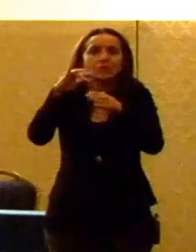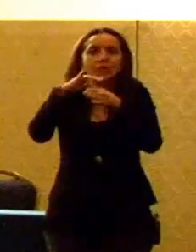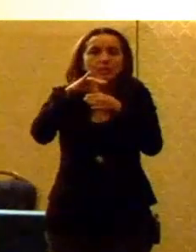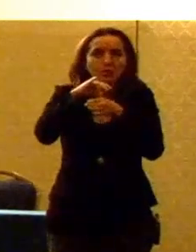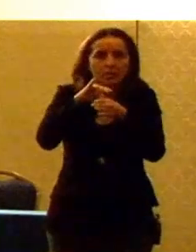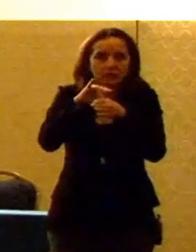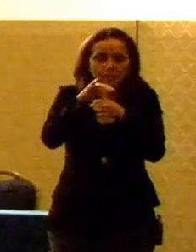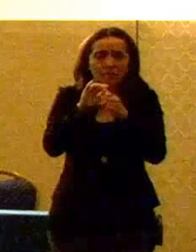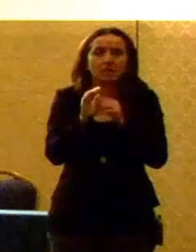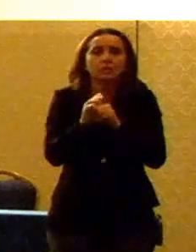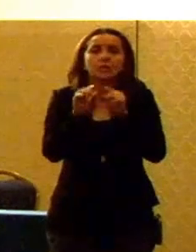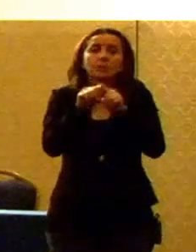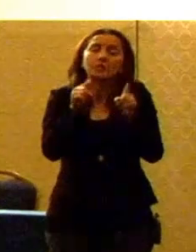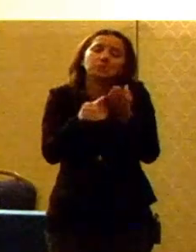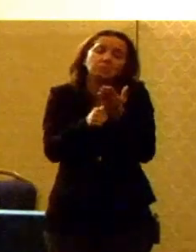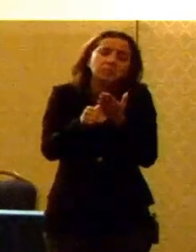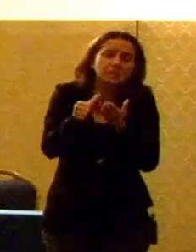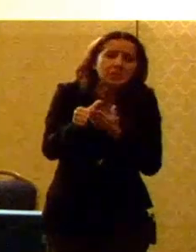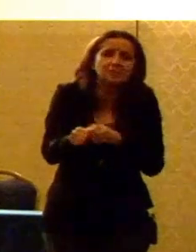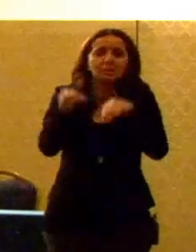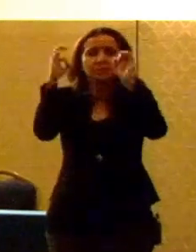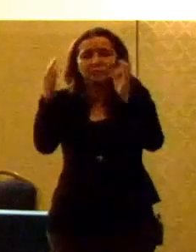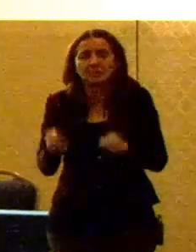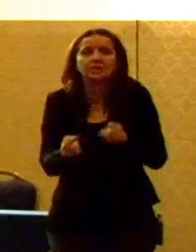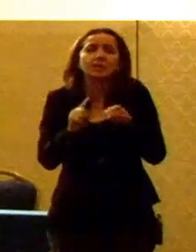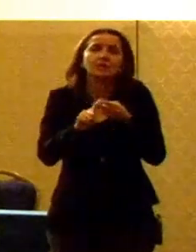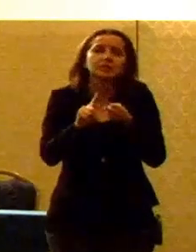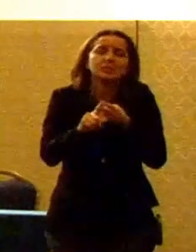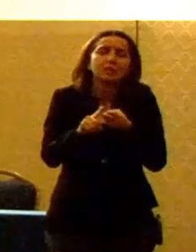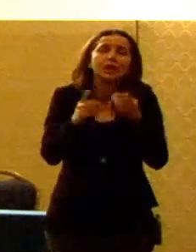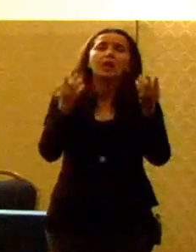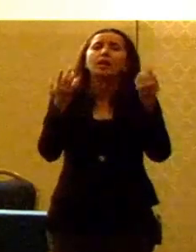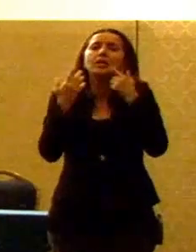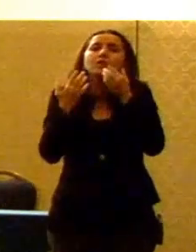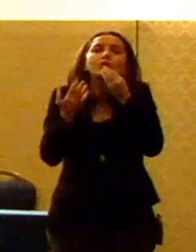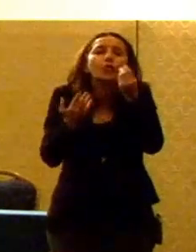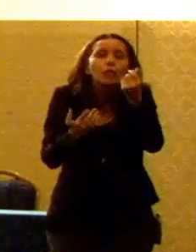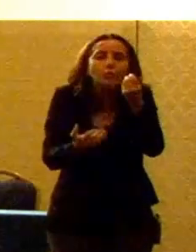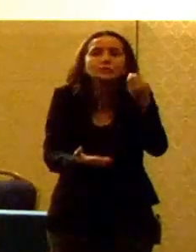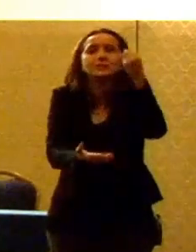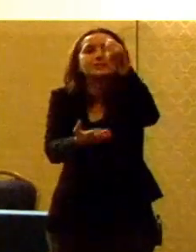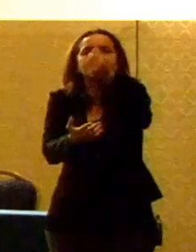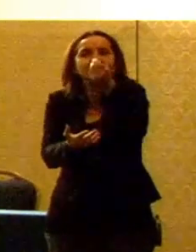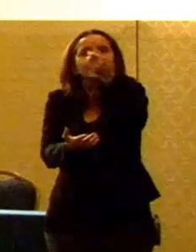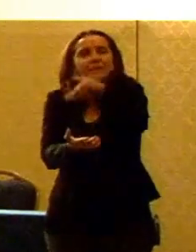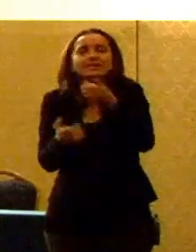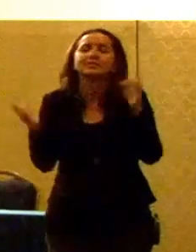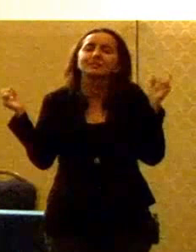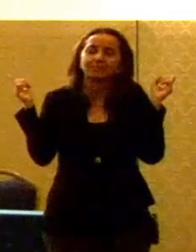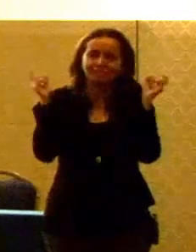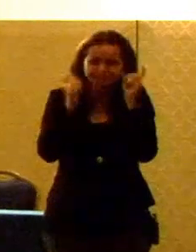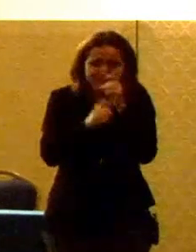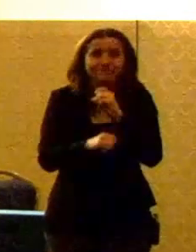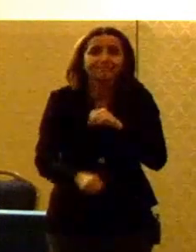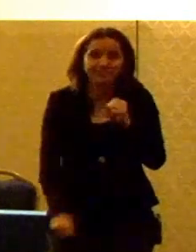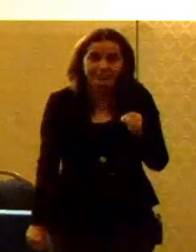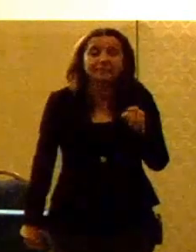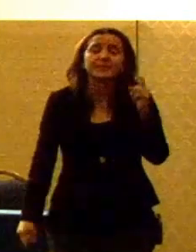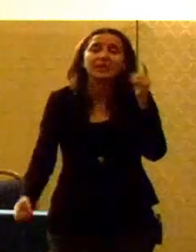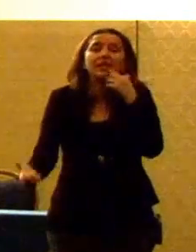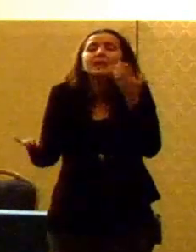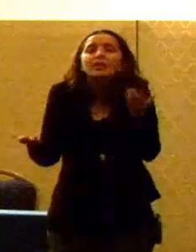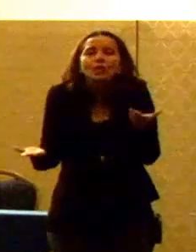los ministerios de Finanzas o de Hacienda es difícil el poder llevar a cabo, y miren que yo soy del Ministerio de Finanzas, es difícil llevar a